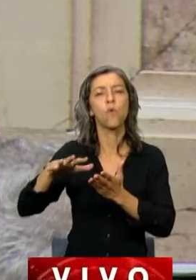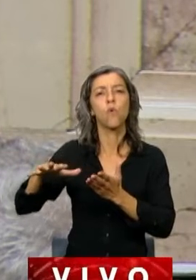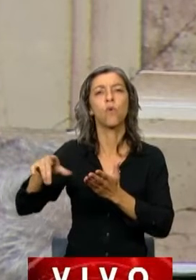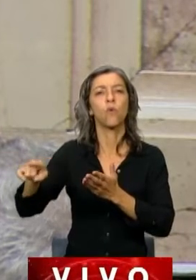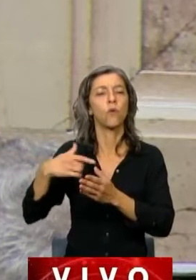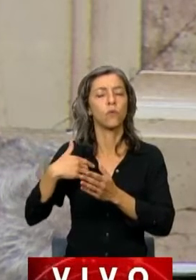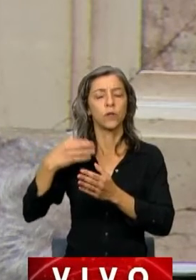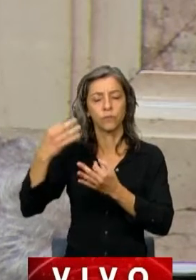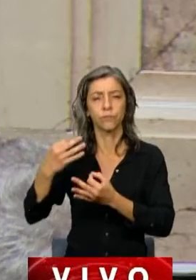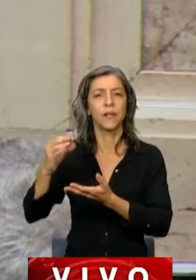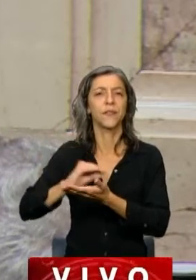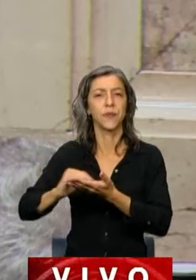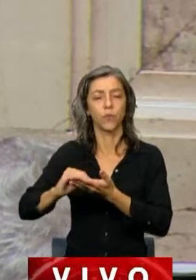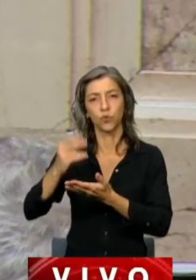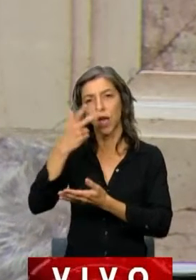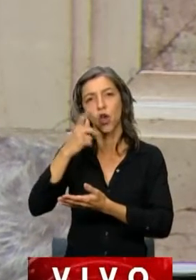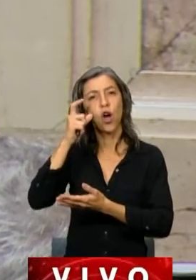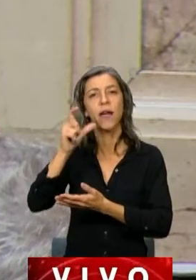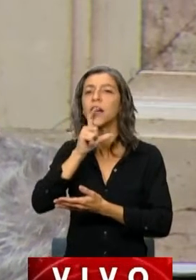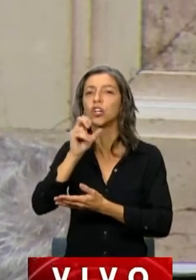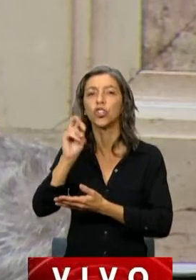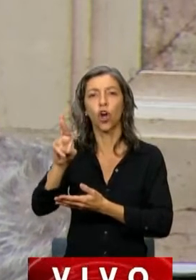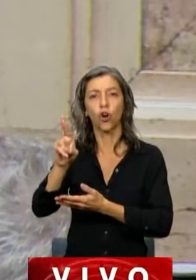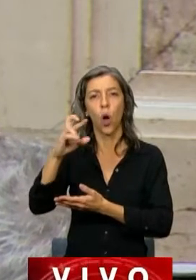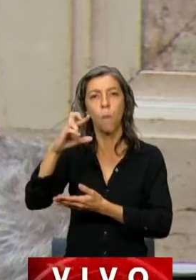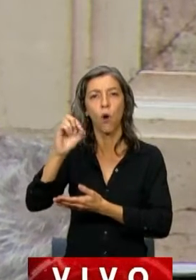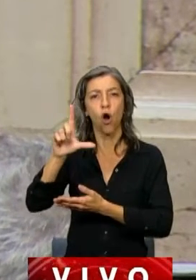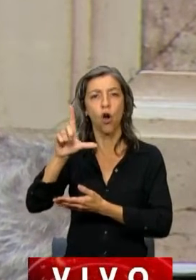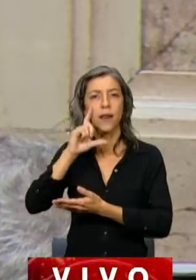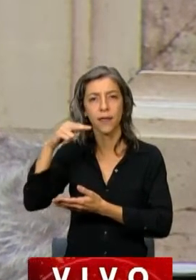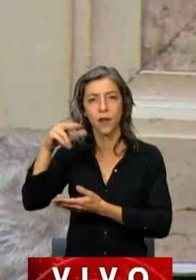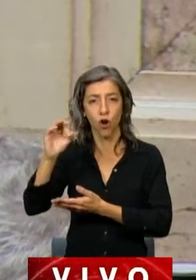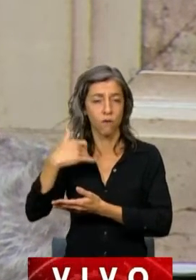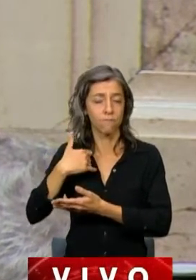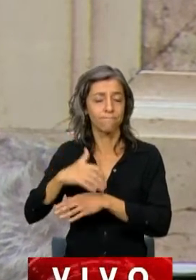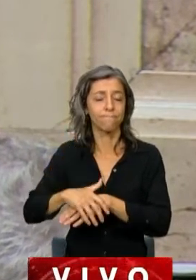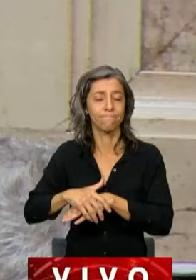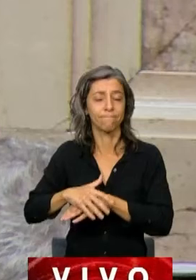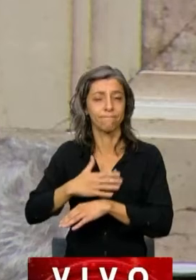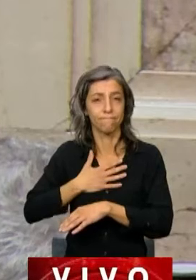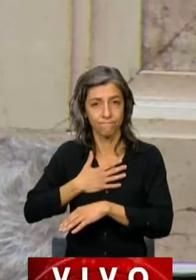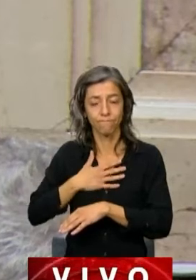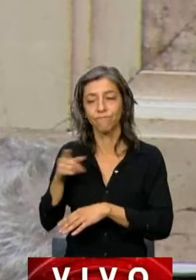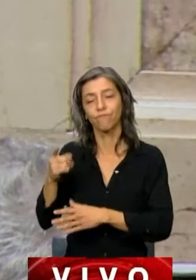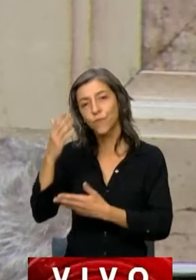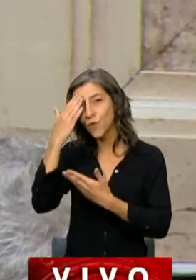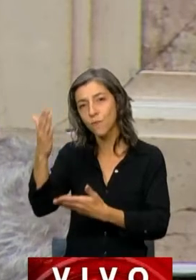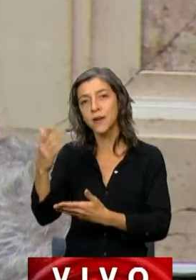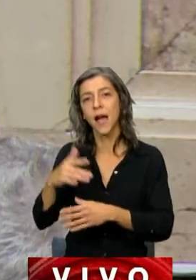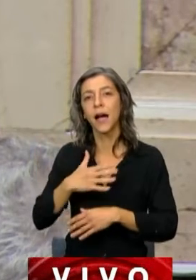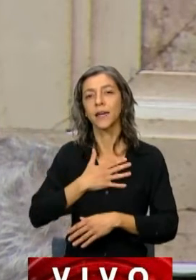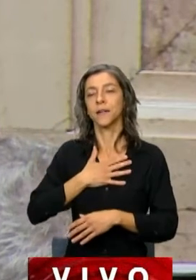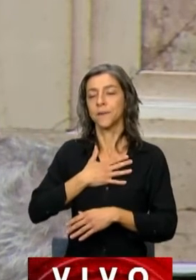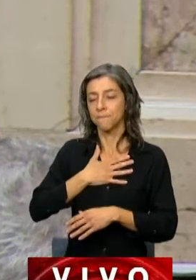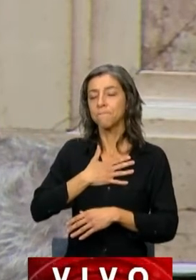Héctor Pollino, que fue mi amigo. Quería dejar sentado que ese homenaje fue muy merecido